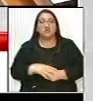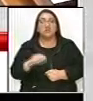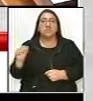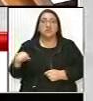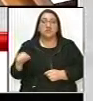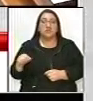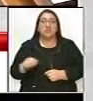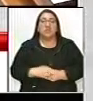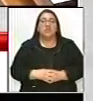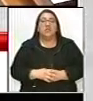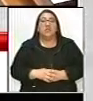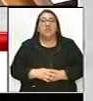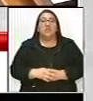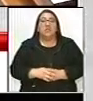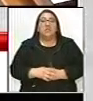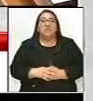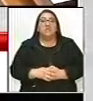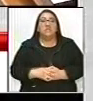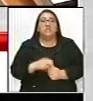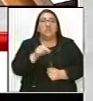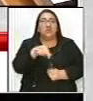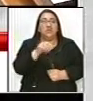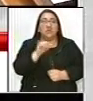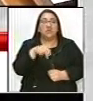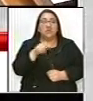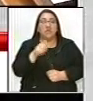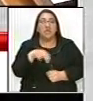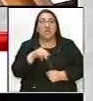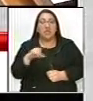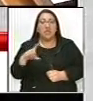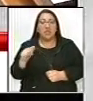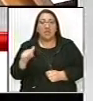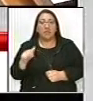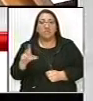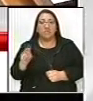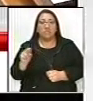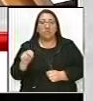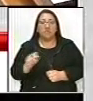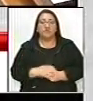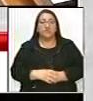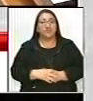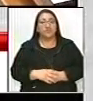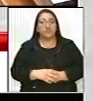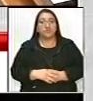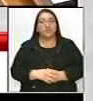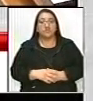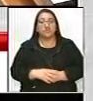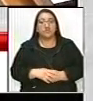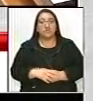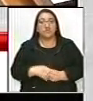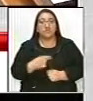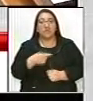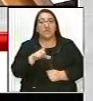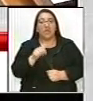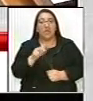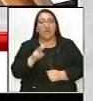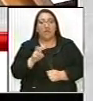Velázquez Quesquén, sí. Quintanilla Chacón, no. Quintanilla Chacón, no. Glaber Remy,